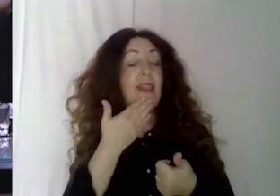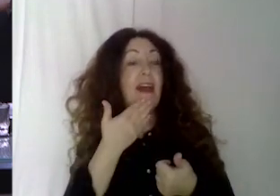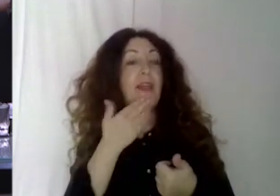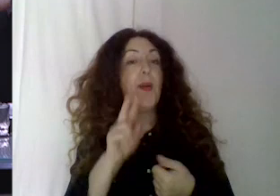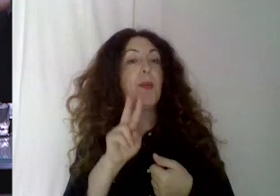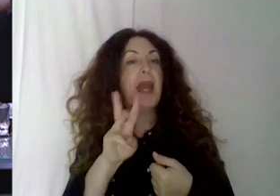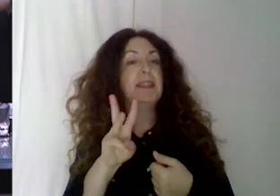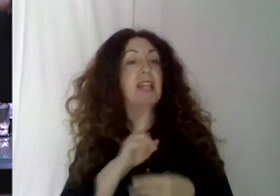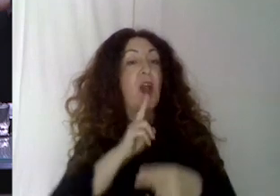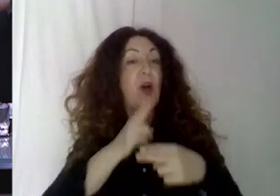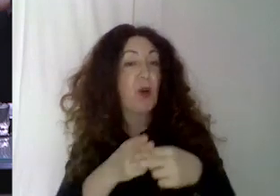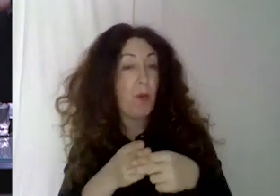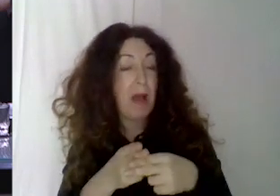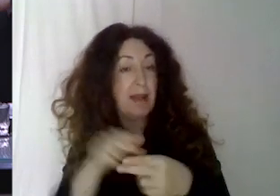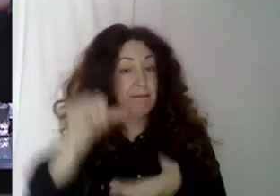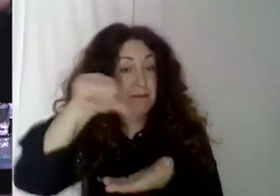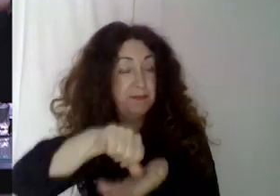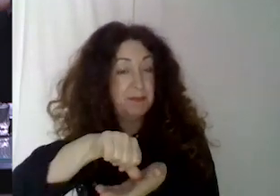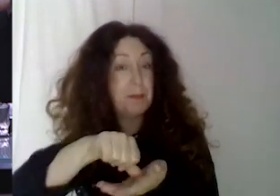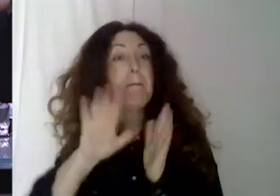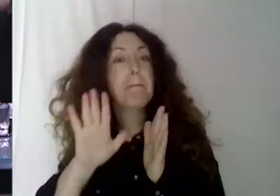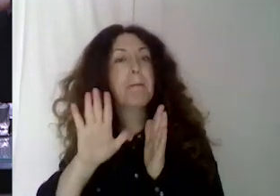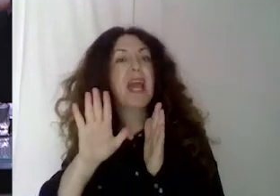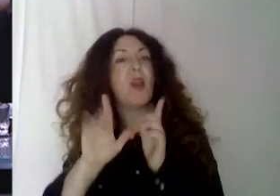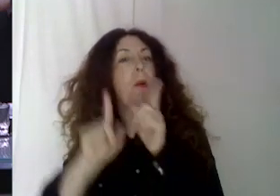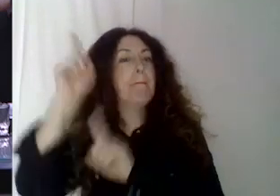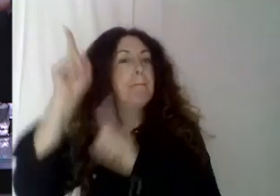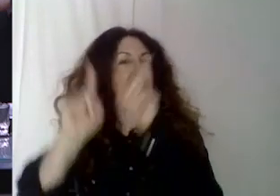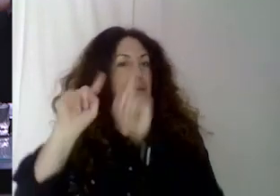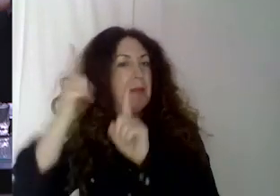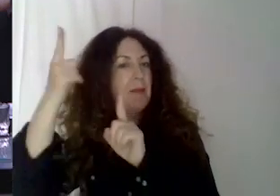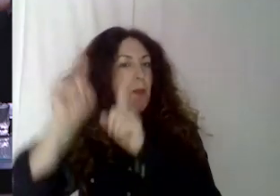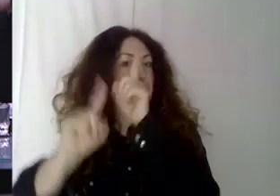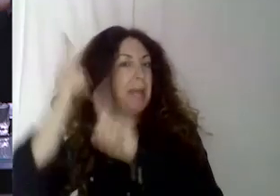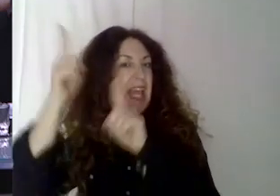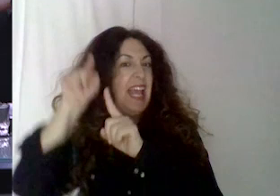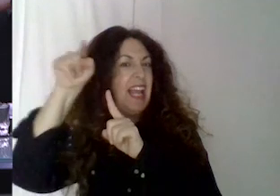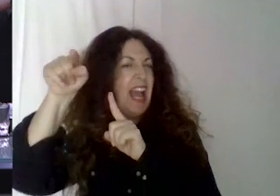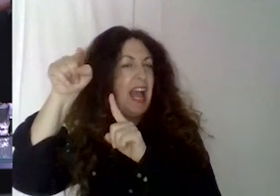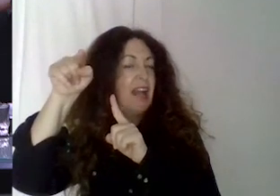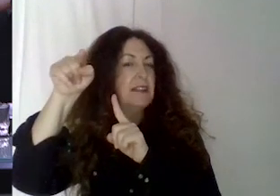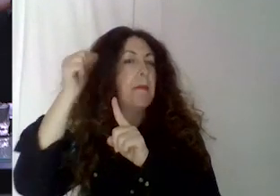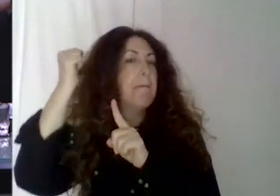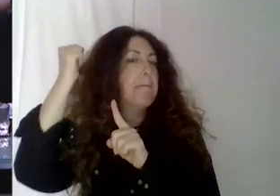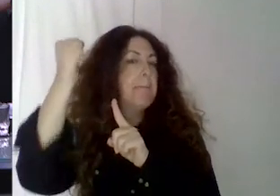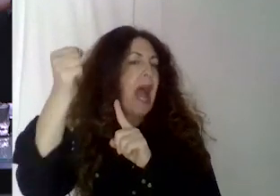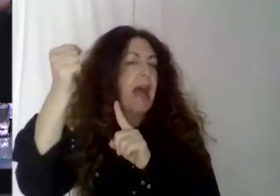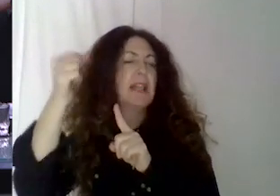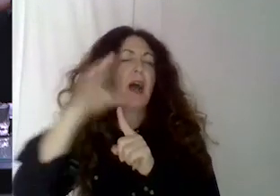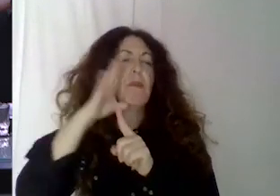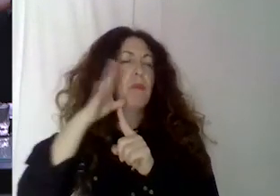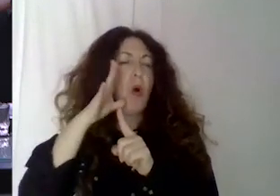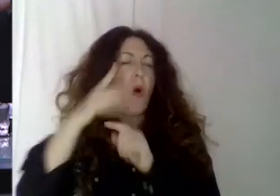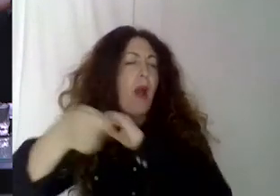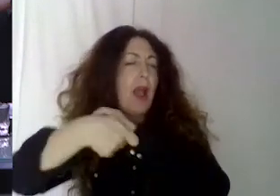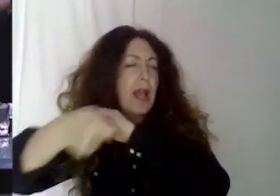vosotros también, hay que relativizar, estamos hablando de 1600, en esos momentos, es decir,